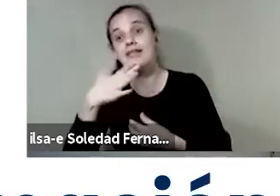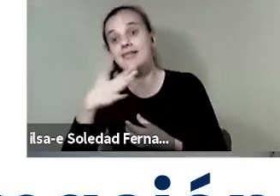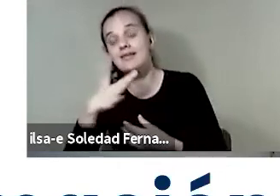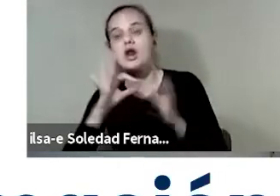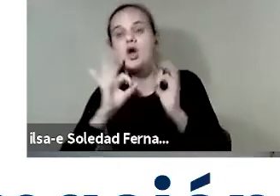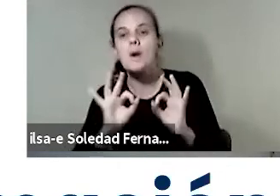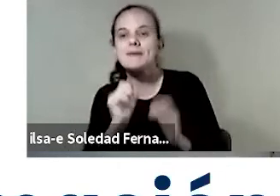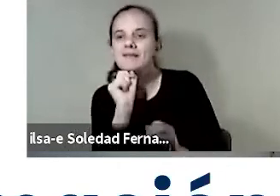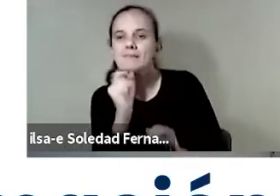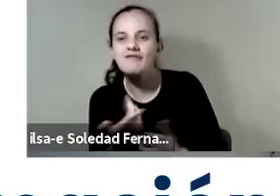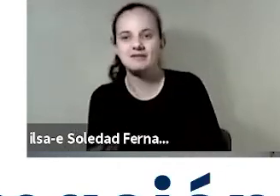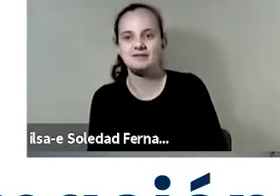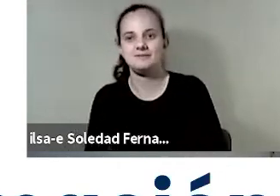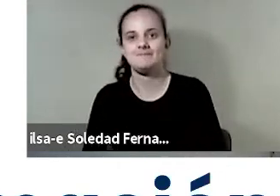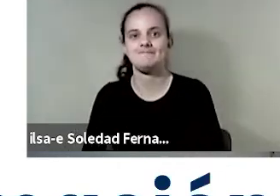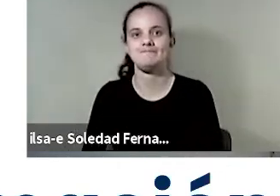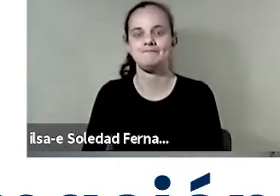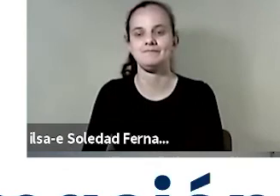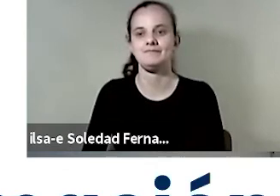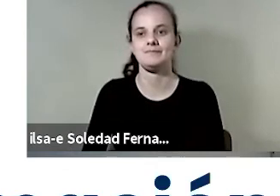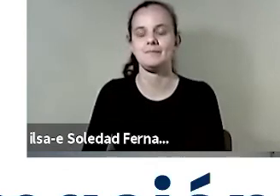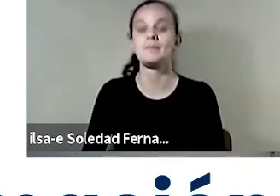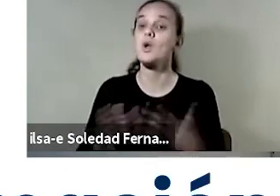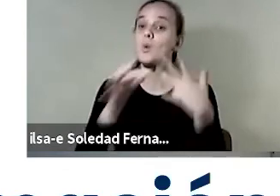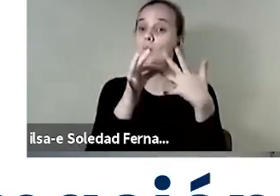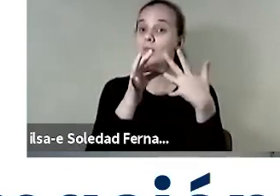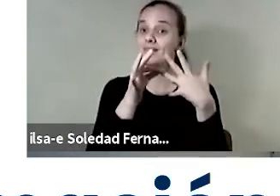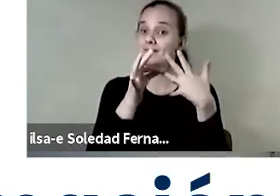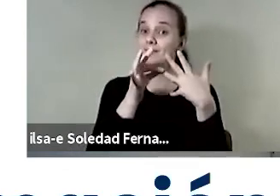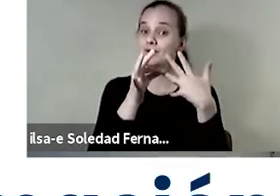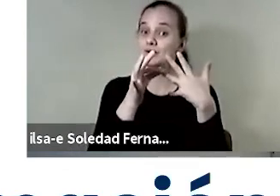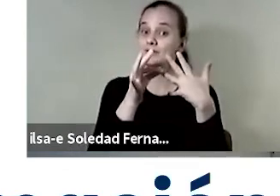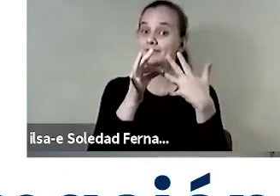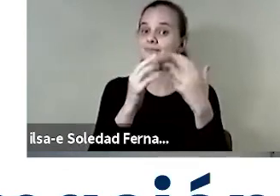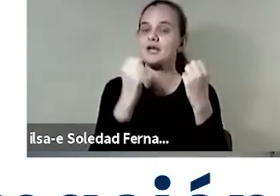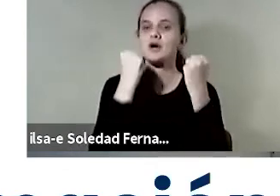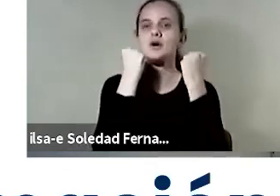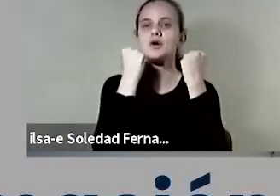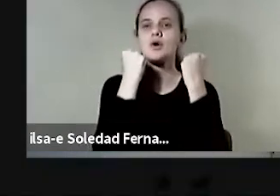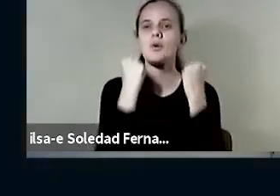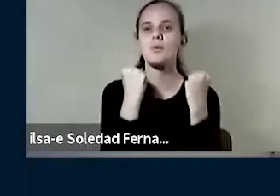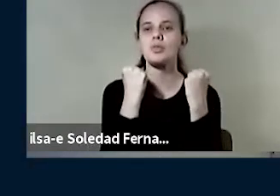información es valiosa para el usuario al nivel de que le va a ayudar a entender y completar la tarea más fácil.